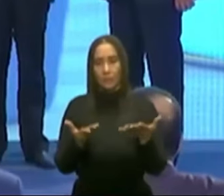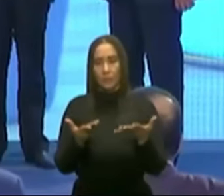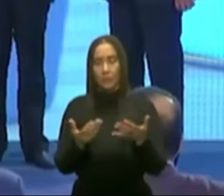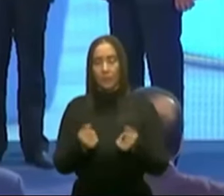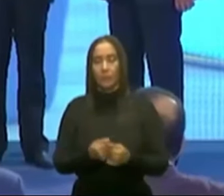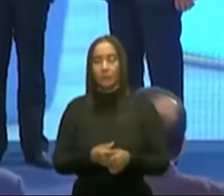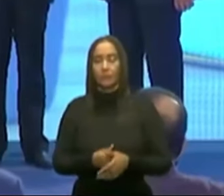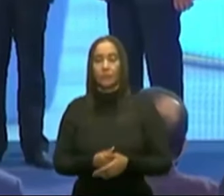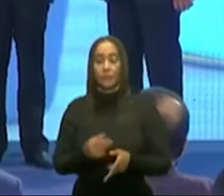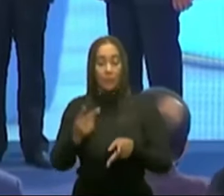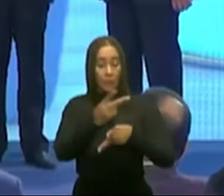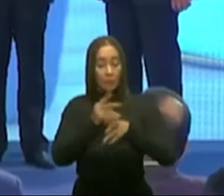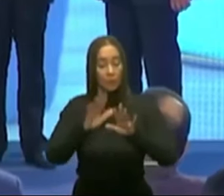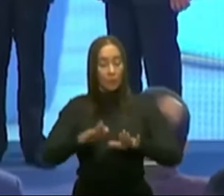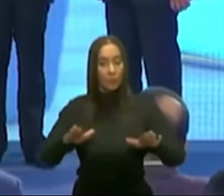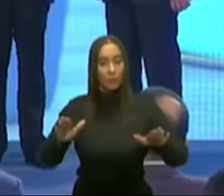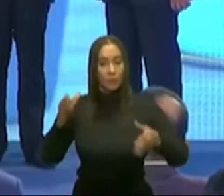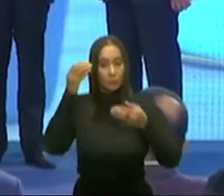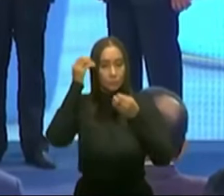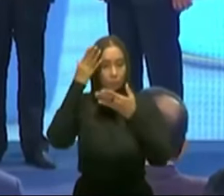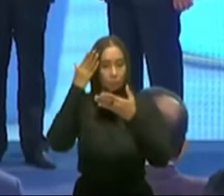esas cartas de programación.